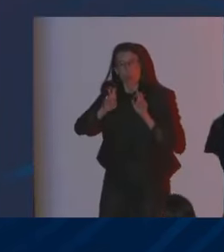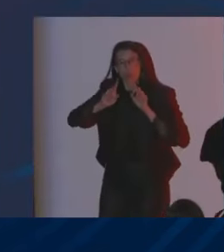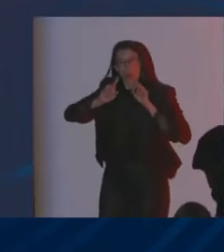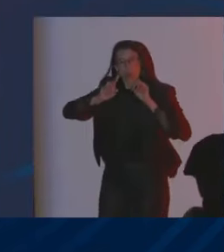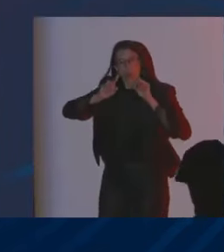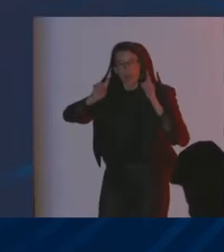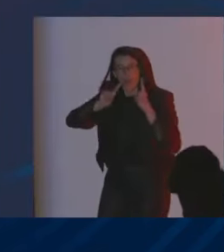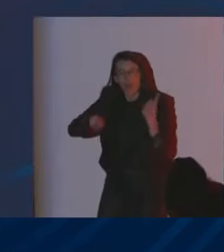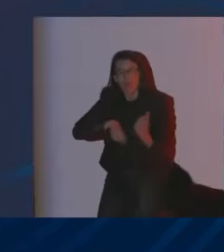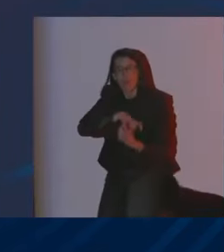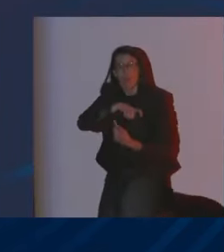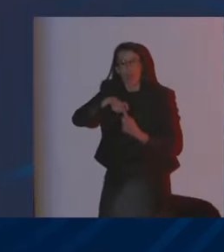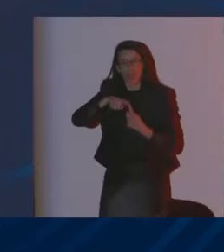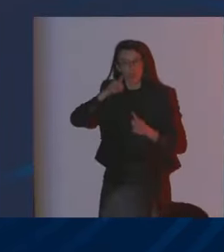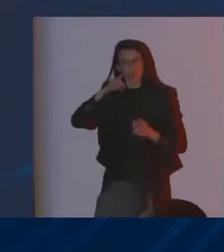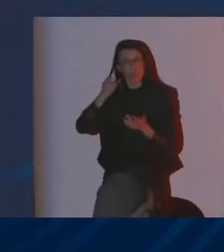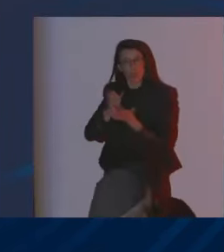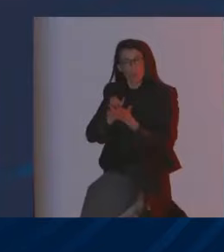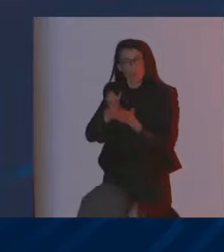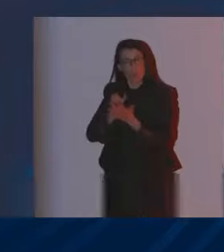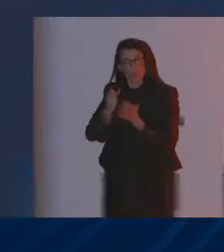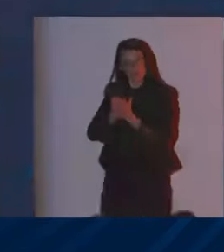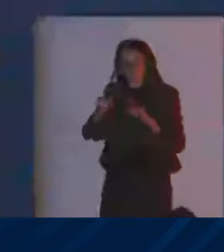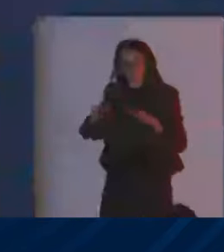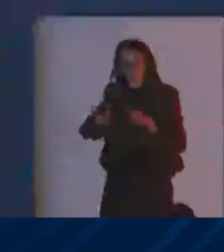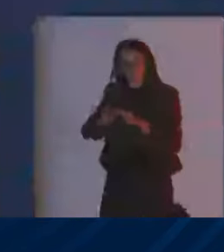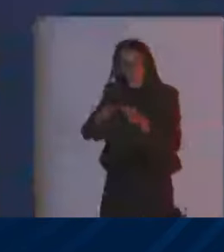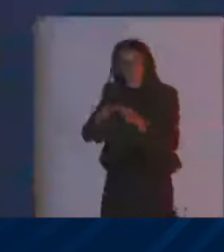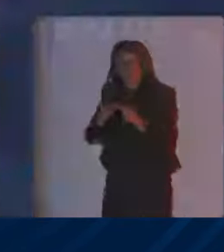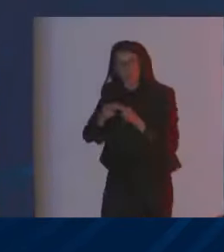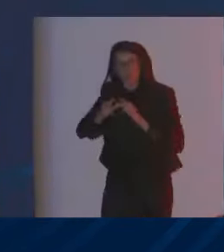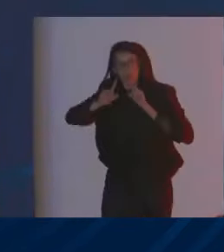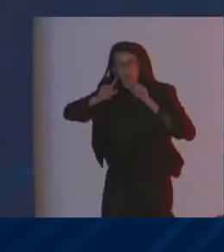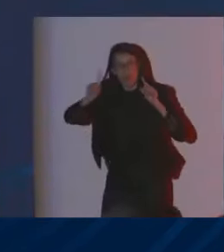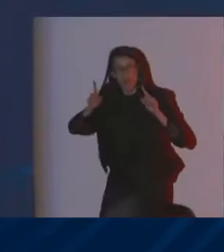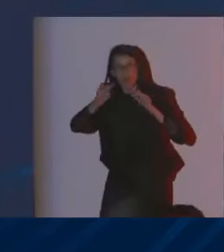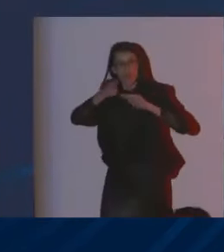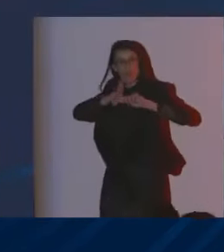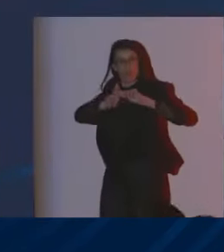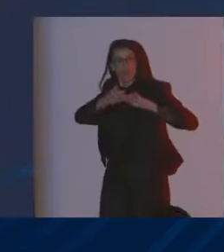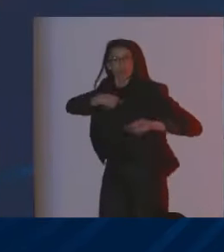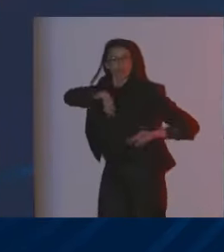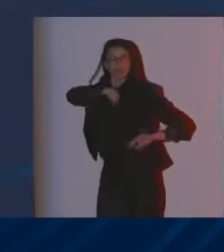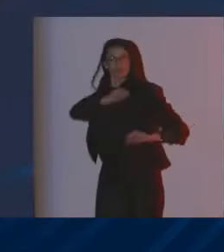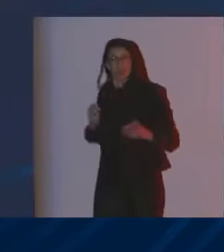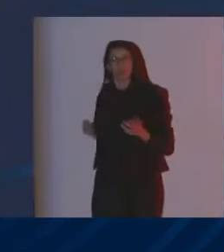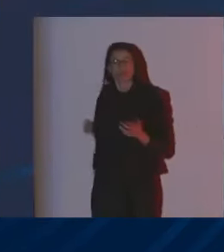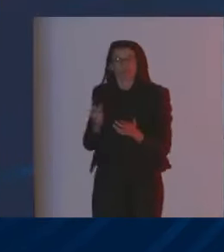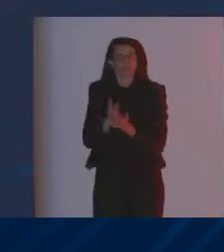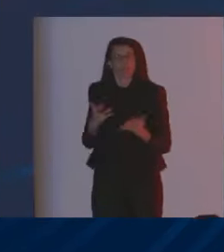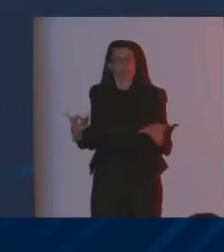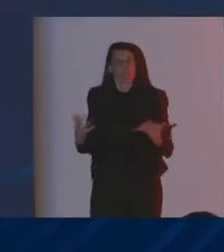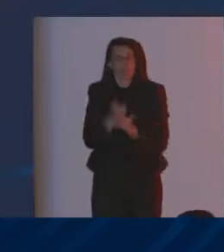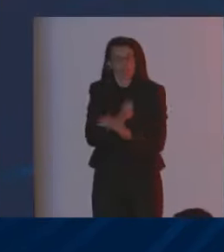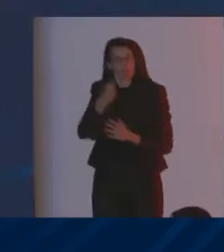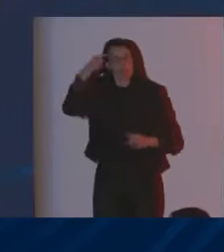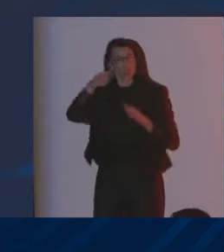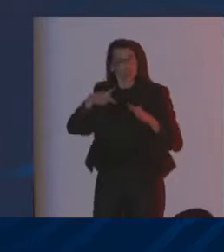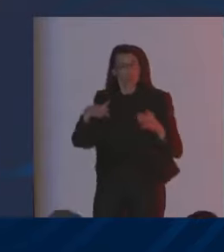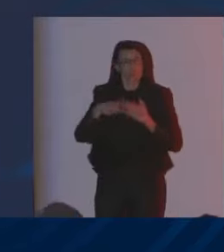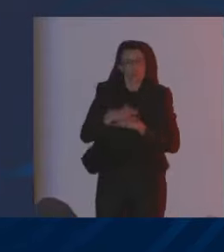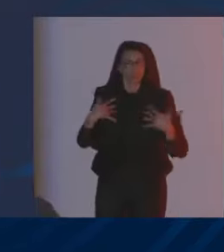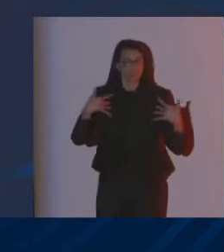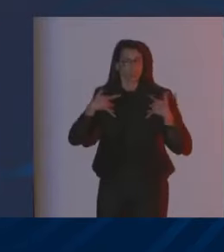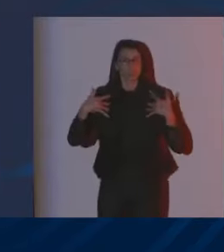hemos puesto a prueba como sociedad. Un año en el que Cruz Roja Española lo ha dado todo para prevenir y aliviar el sufrimiento